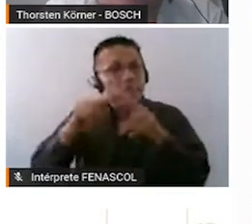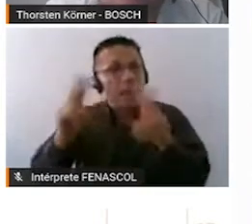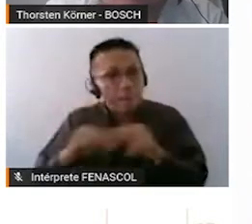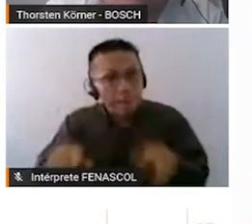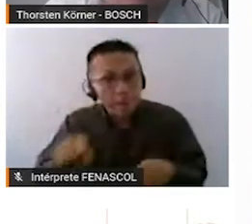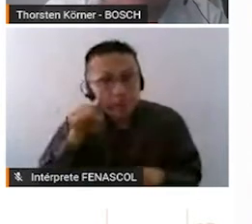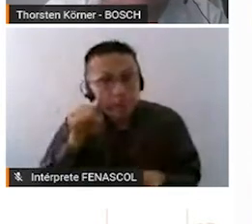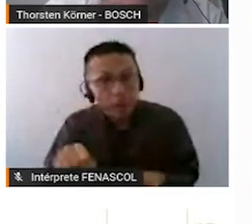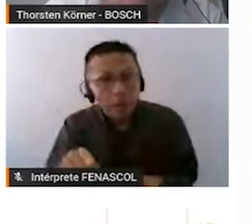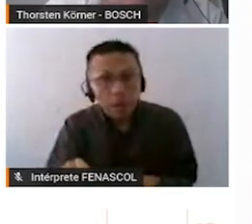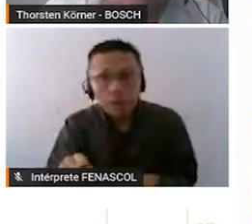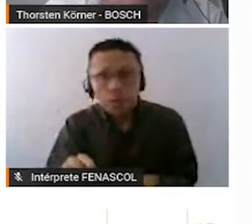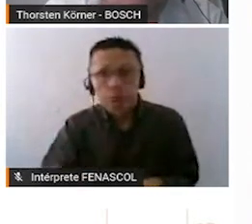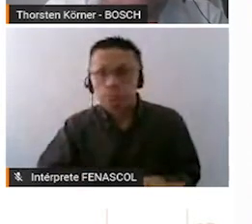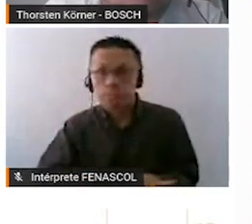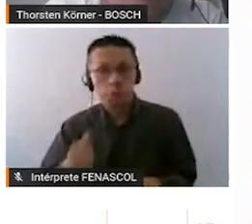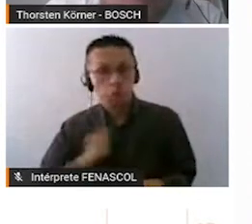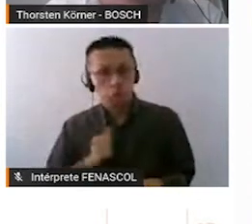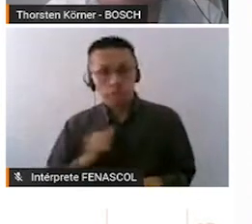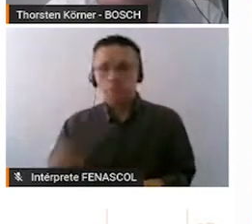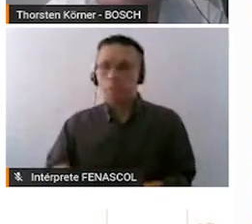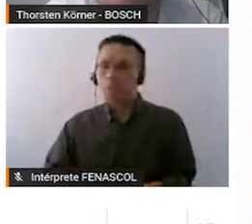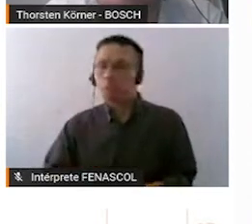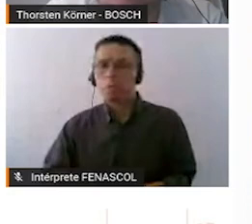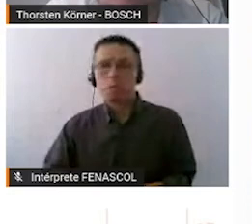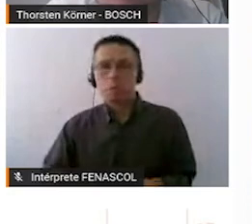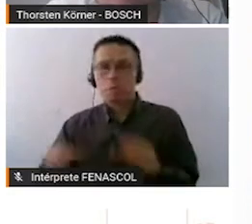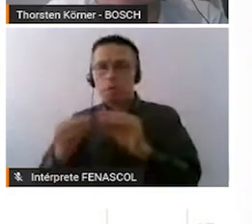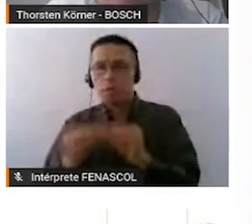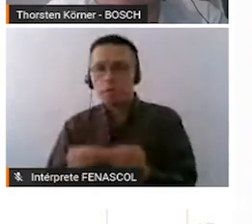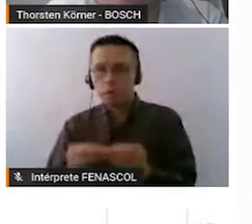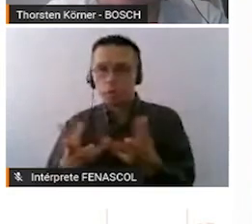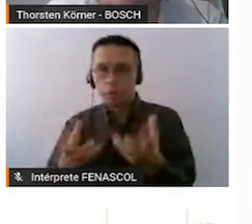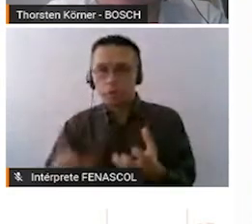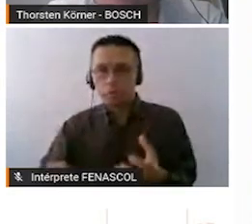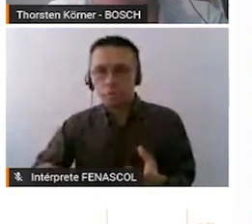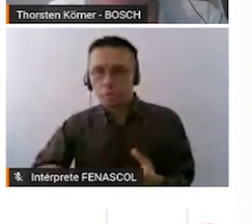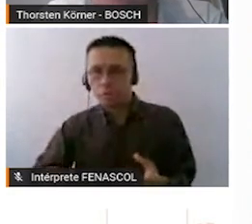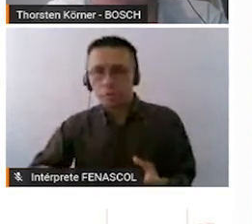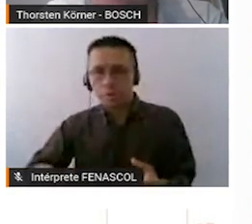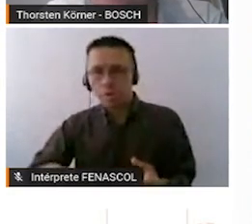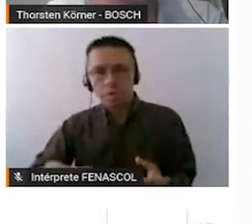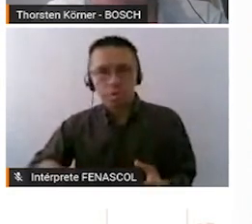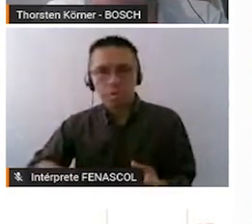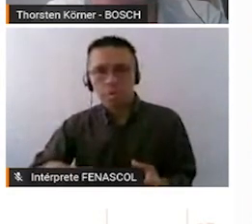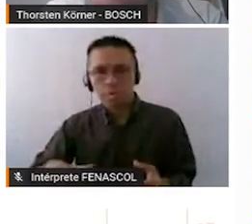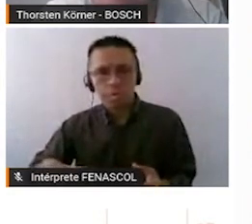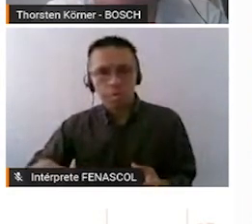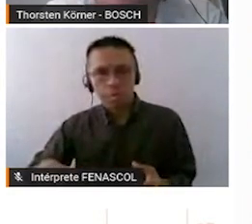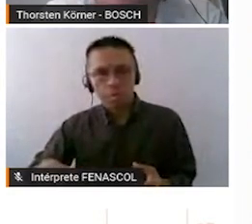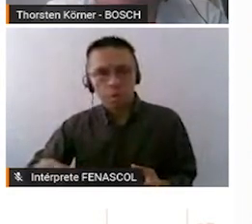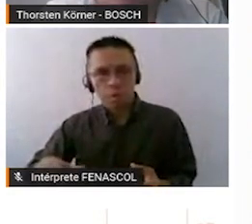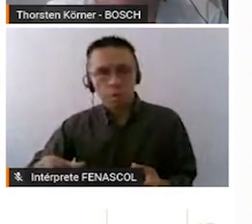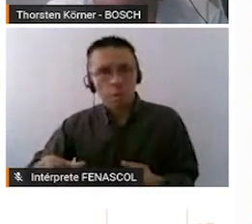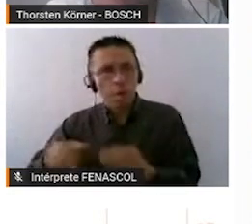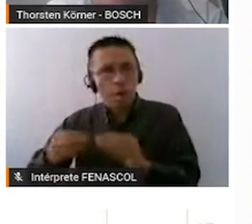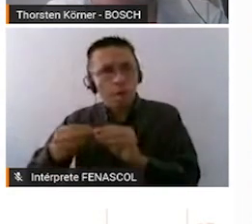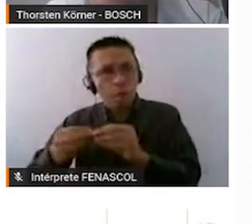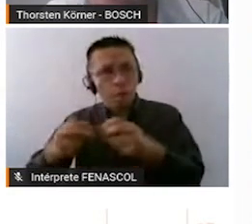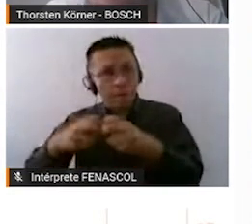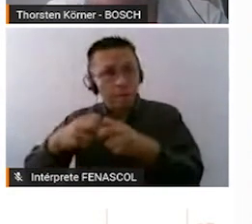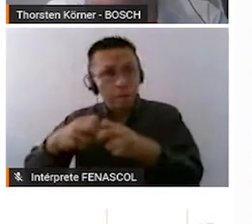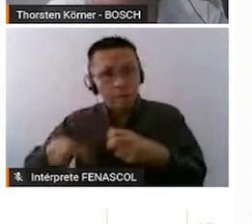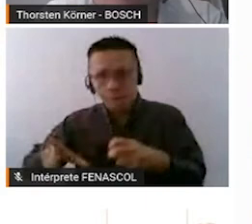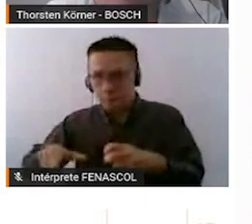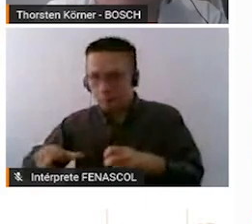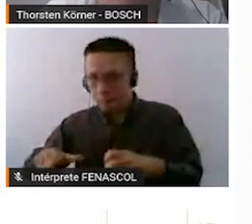posible diseñar mis propios zapatos. Claro, no en el sentido de darles una forma específica, pero en base a